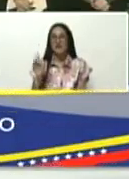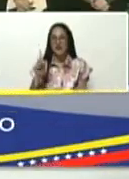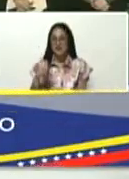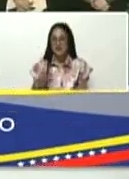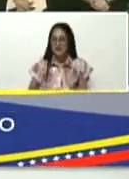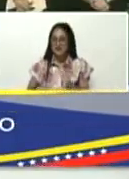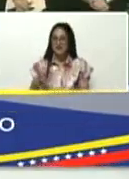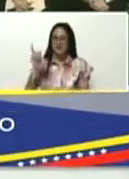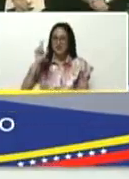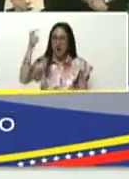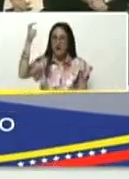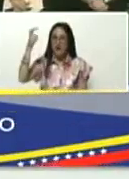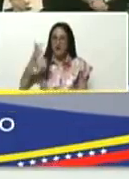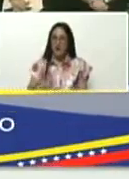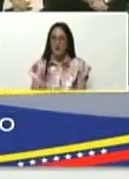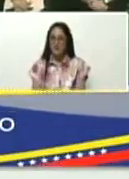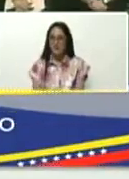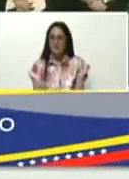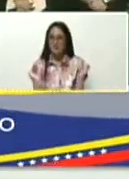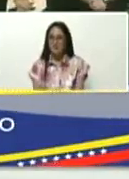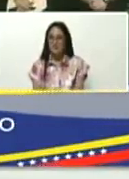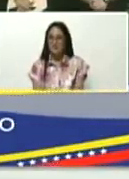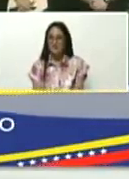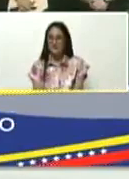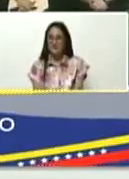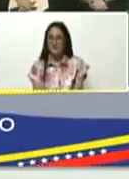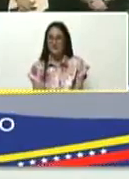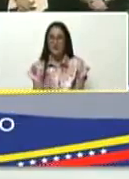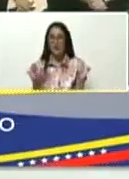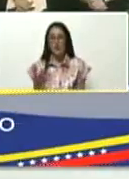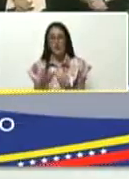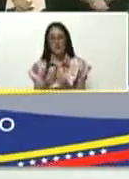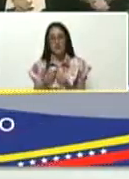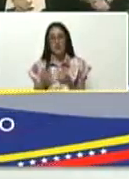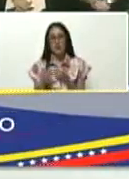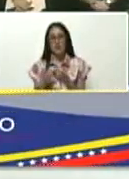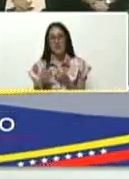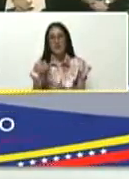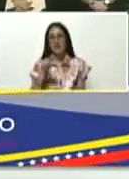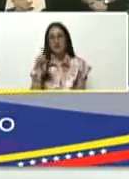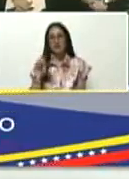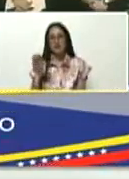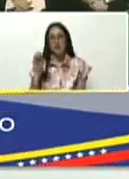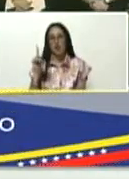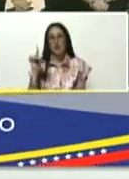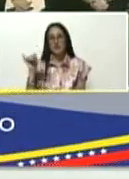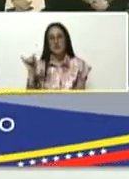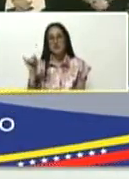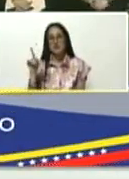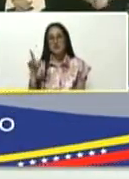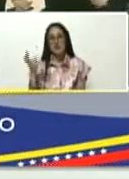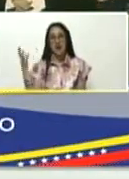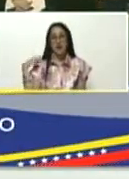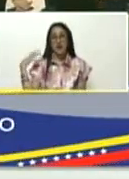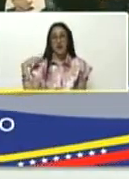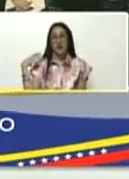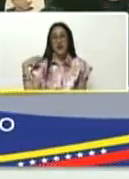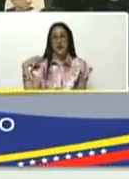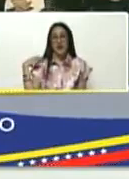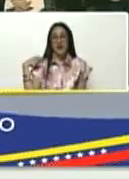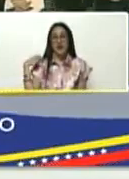fue para Guárico. Allá están con el comandante de la SODI, general de división